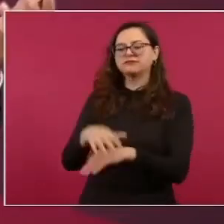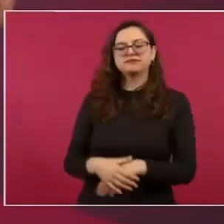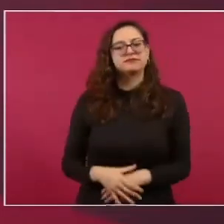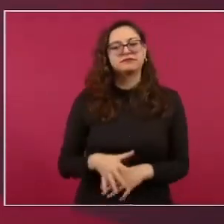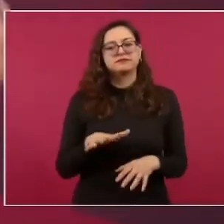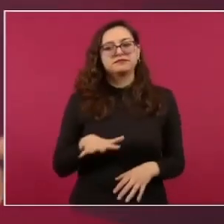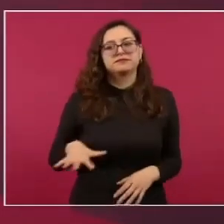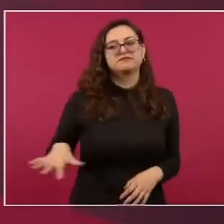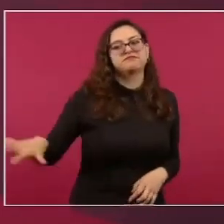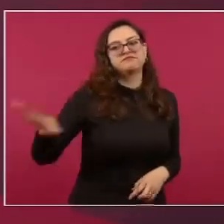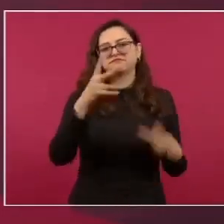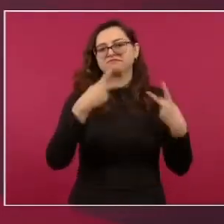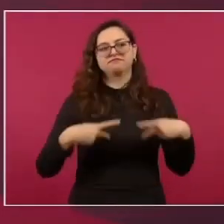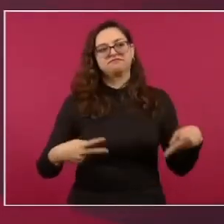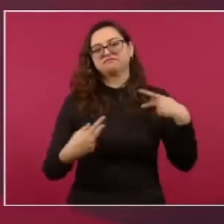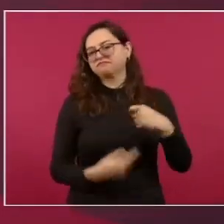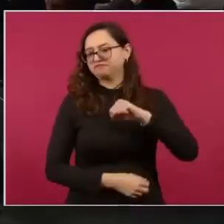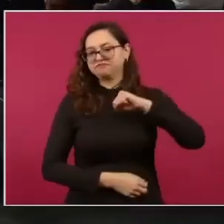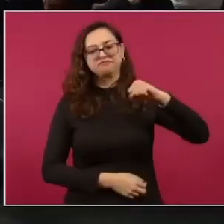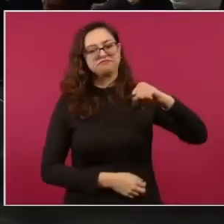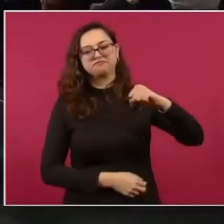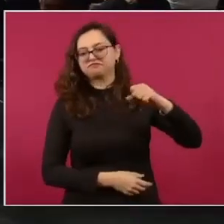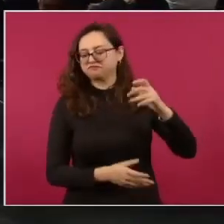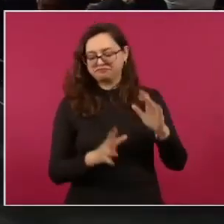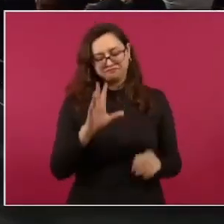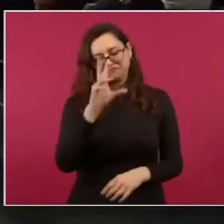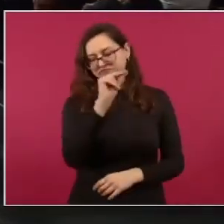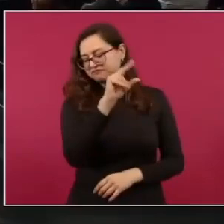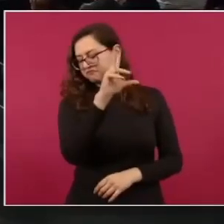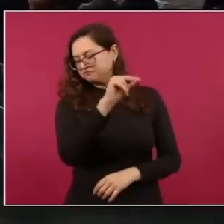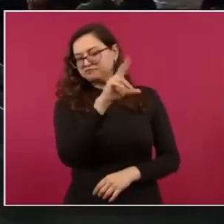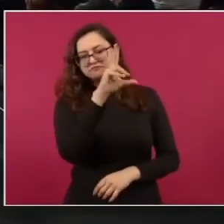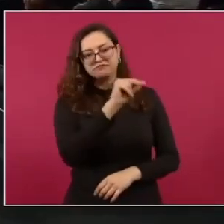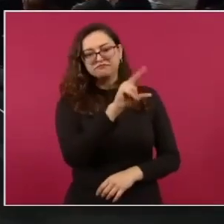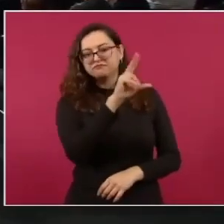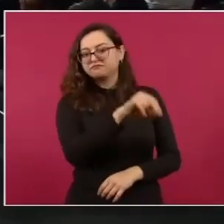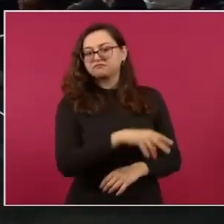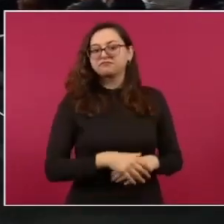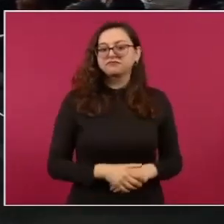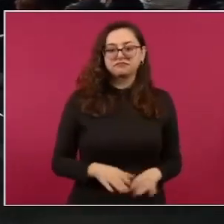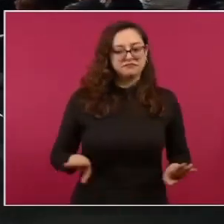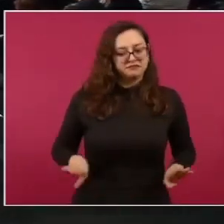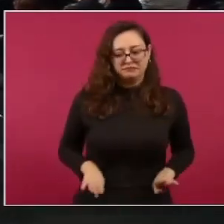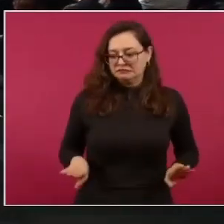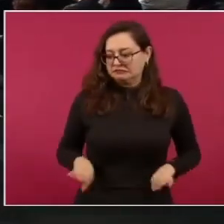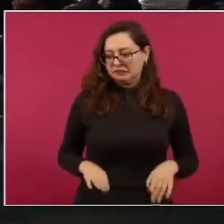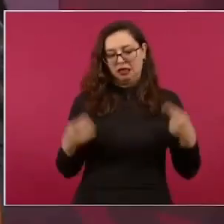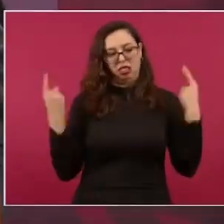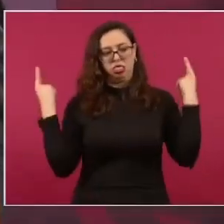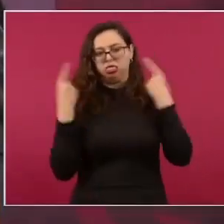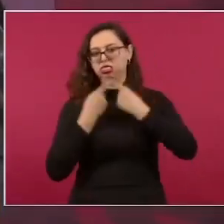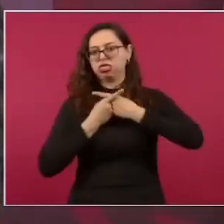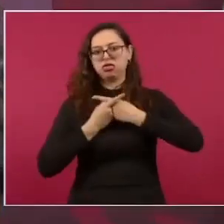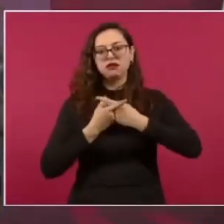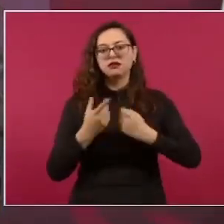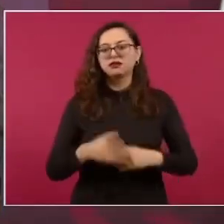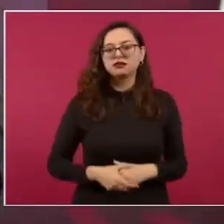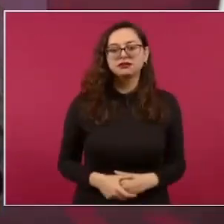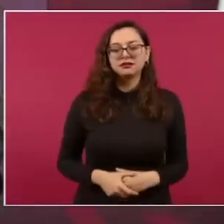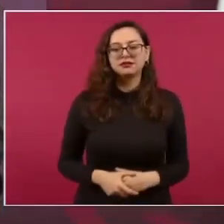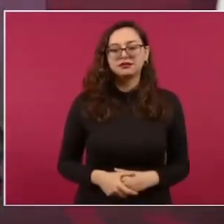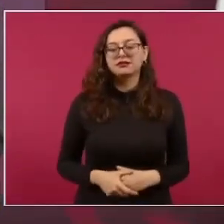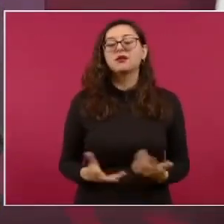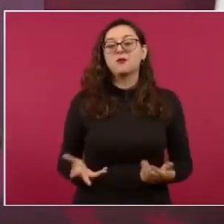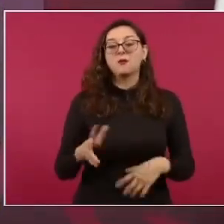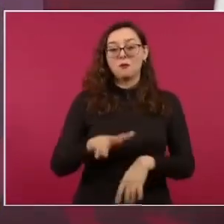está renaciendo nuestro país, porque no nos ha costado